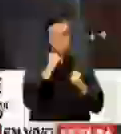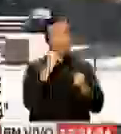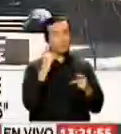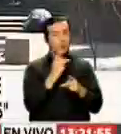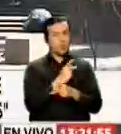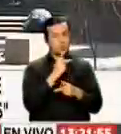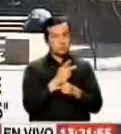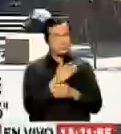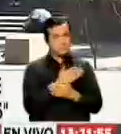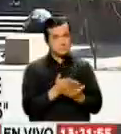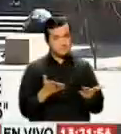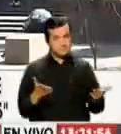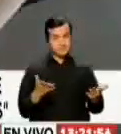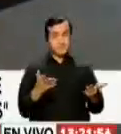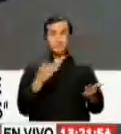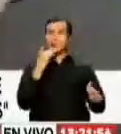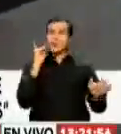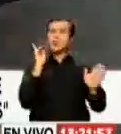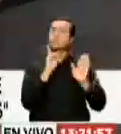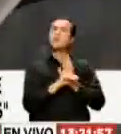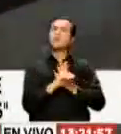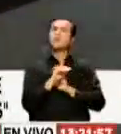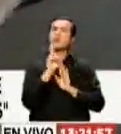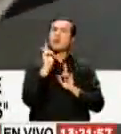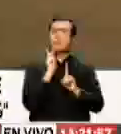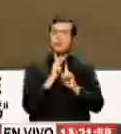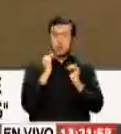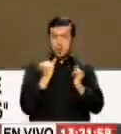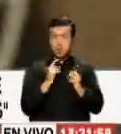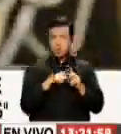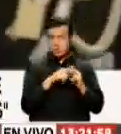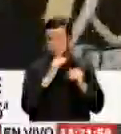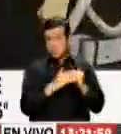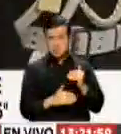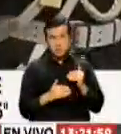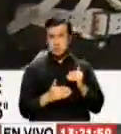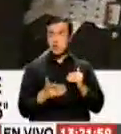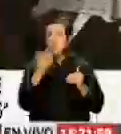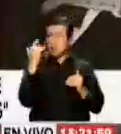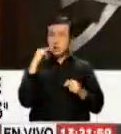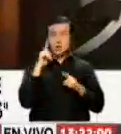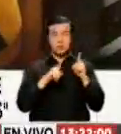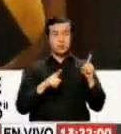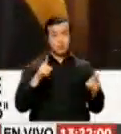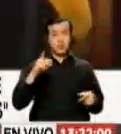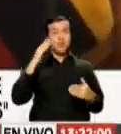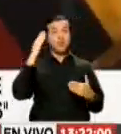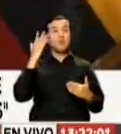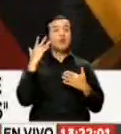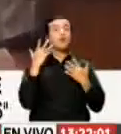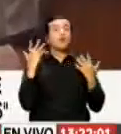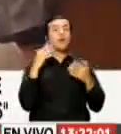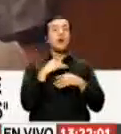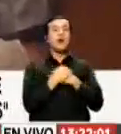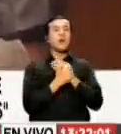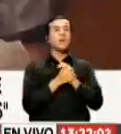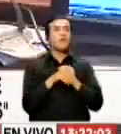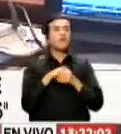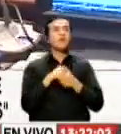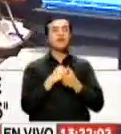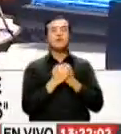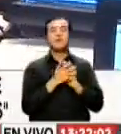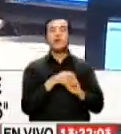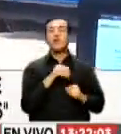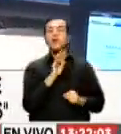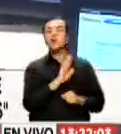grave. Pero este tipo de denuncias no son solo de ahora. Históricamente, actores políticos han aprovechado sus cargos para cobrar